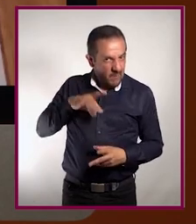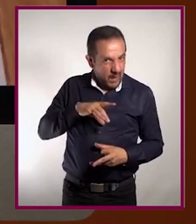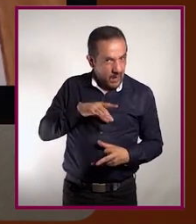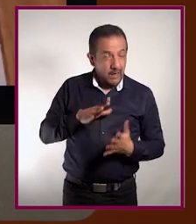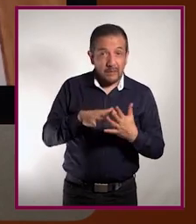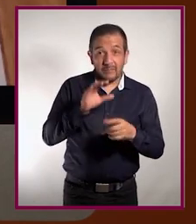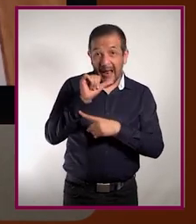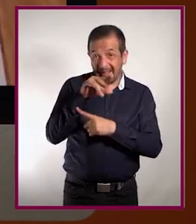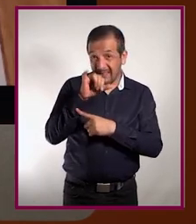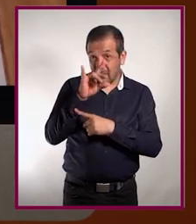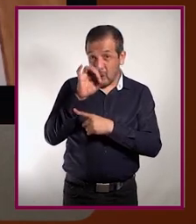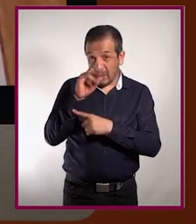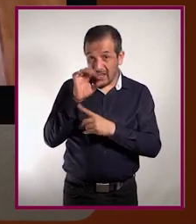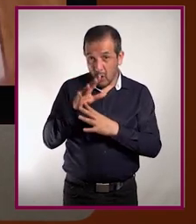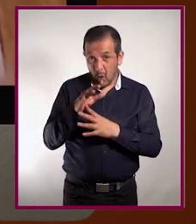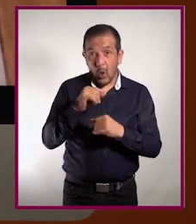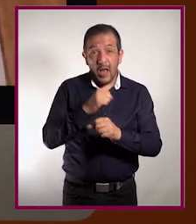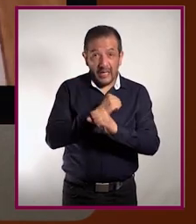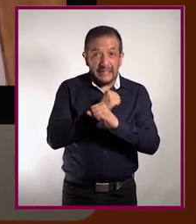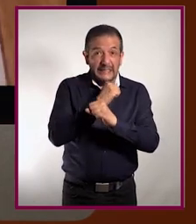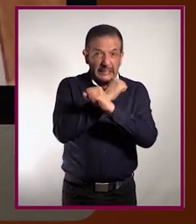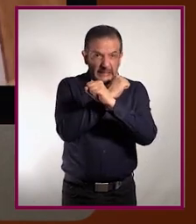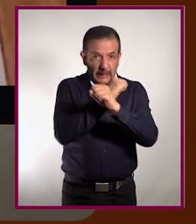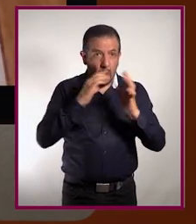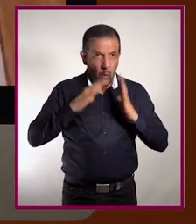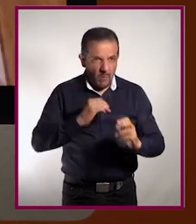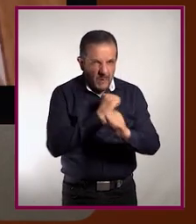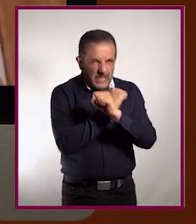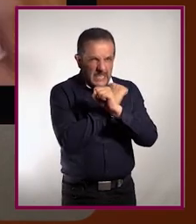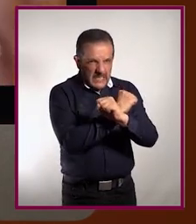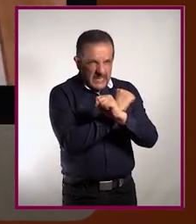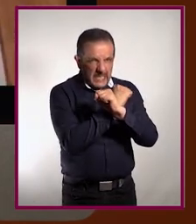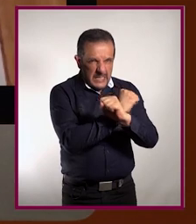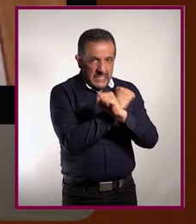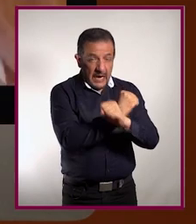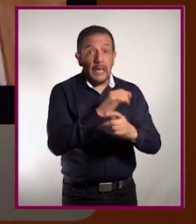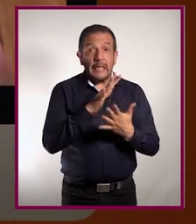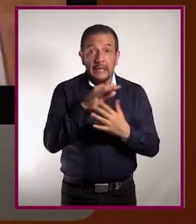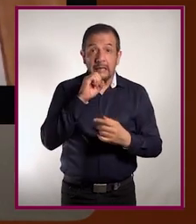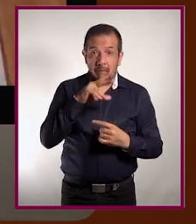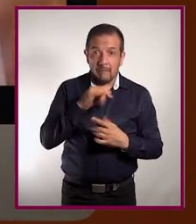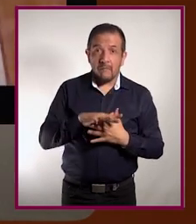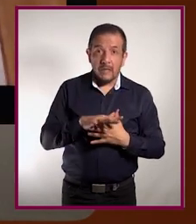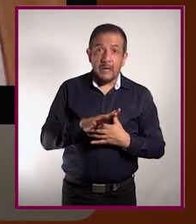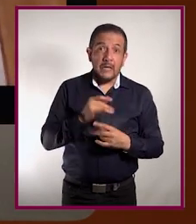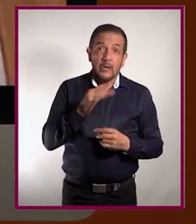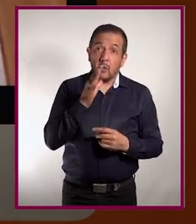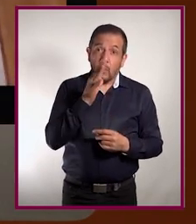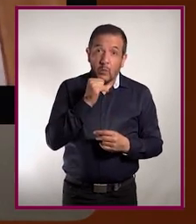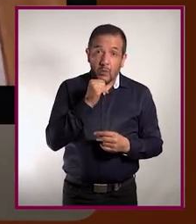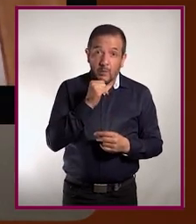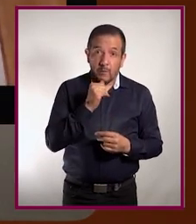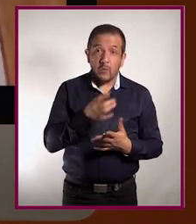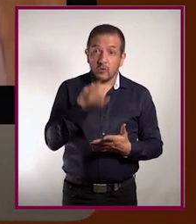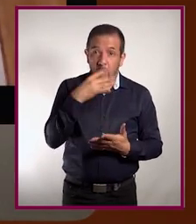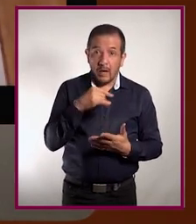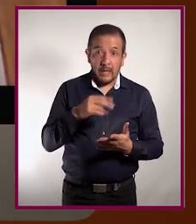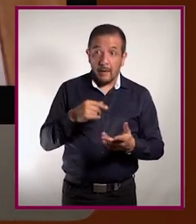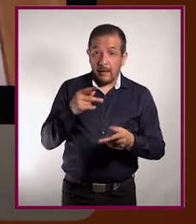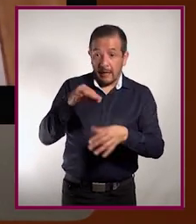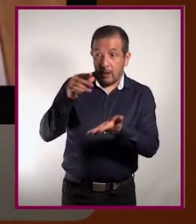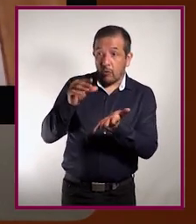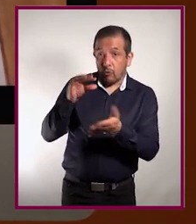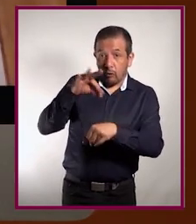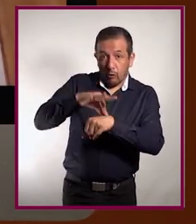específico de los antibióticos, la resistencia a los antibióticos y los riesgos de tomar un antibiótico que no fue recetado, pues